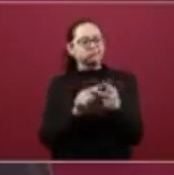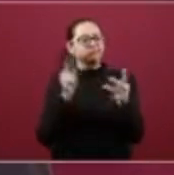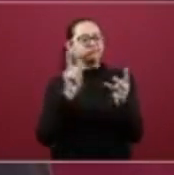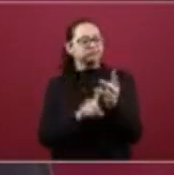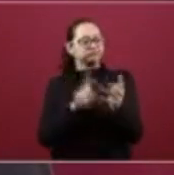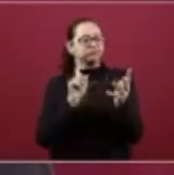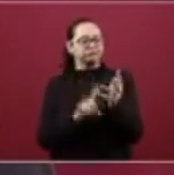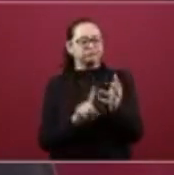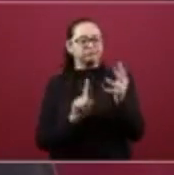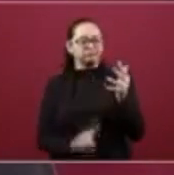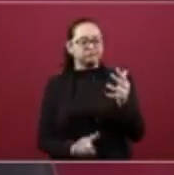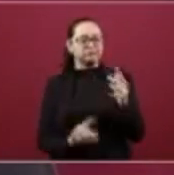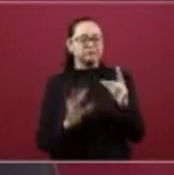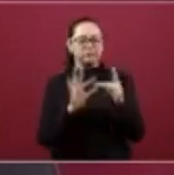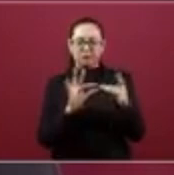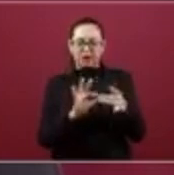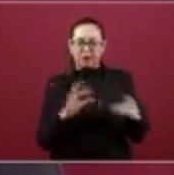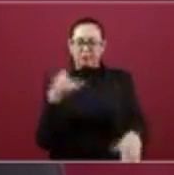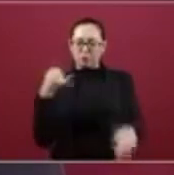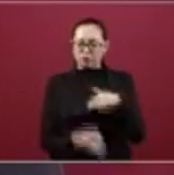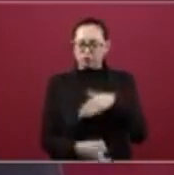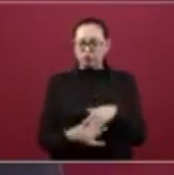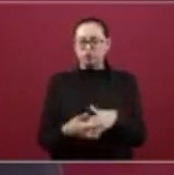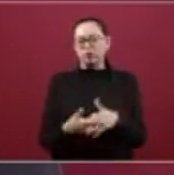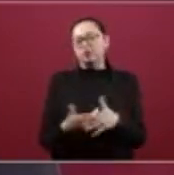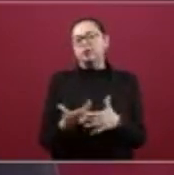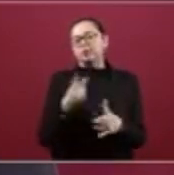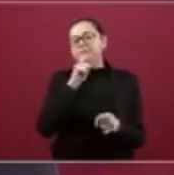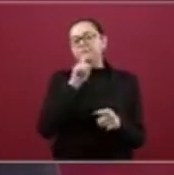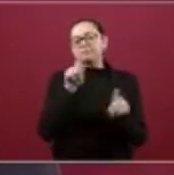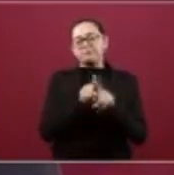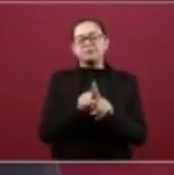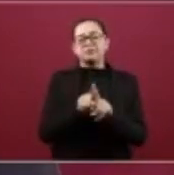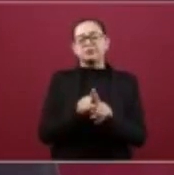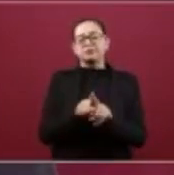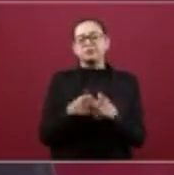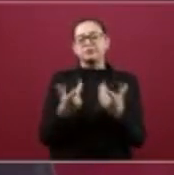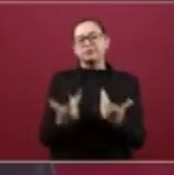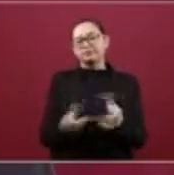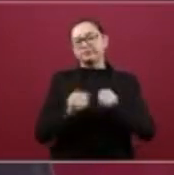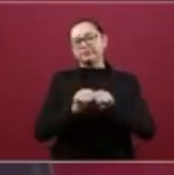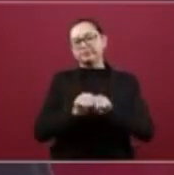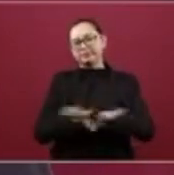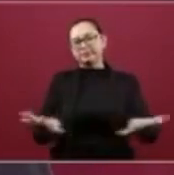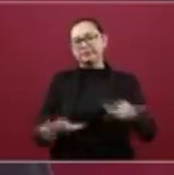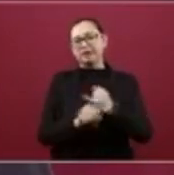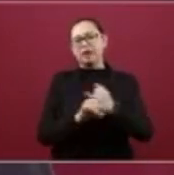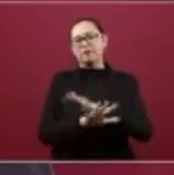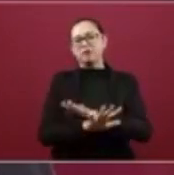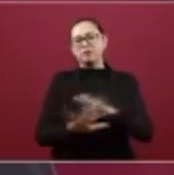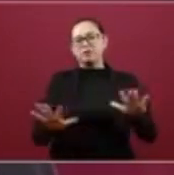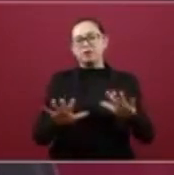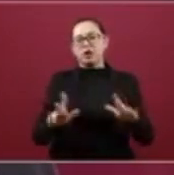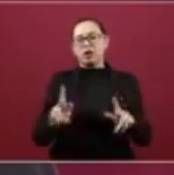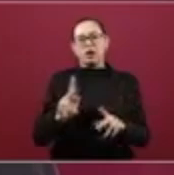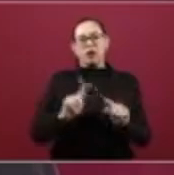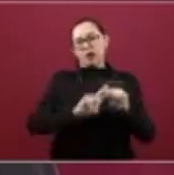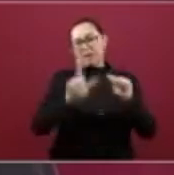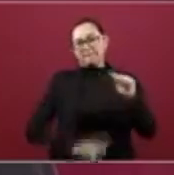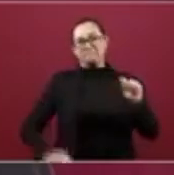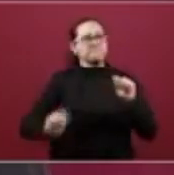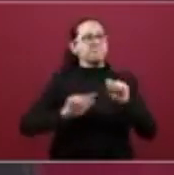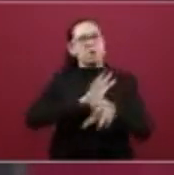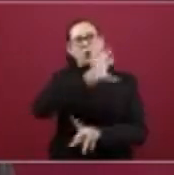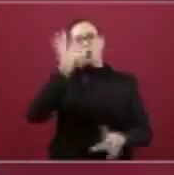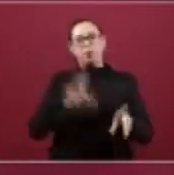puntuales y tener la oportunidad de transmitir esta información a todo el pueblo de